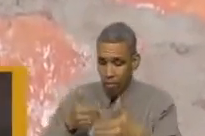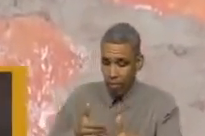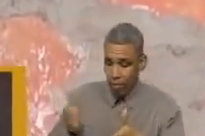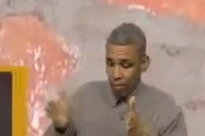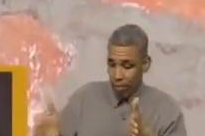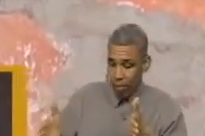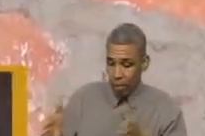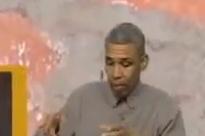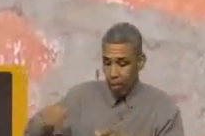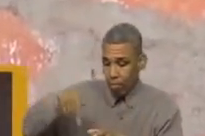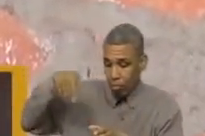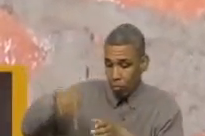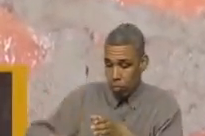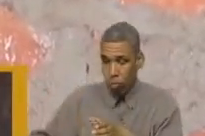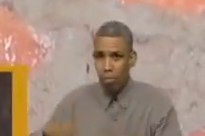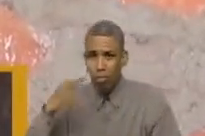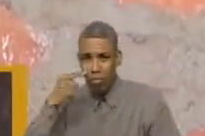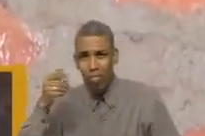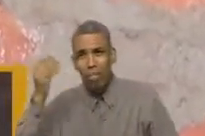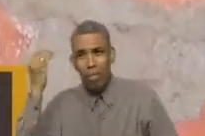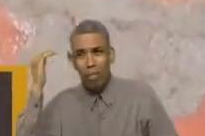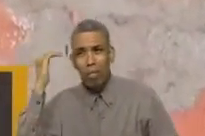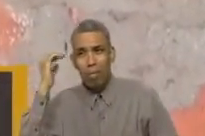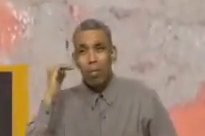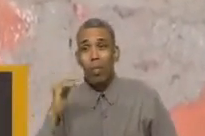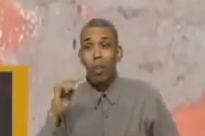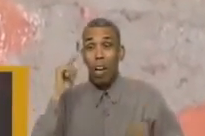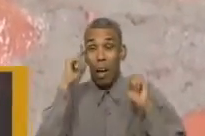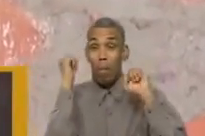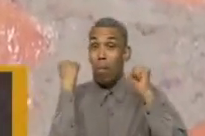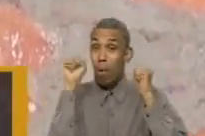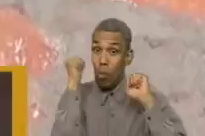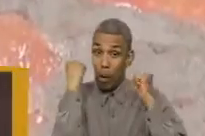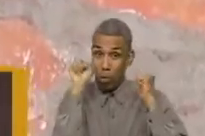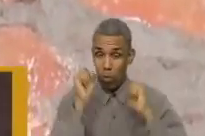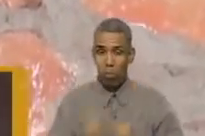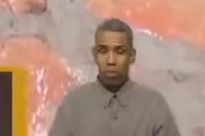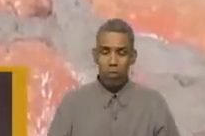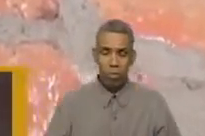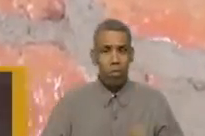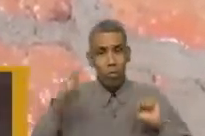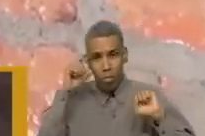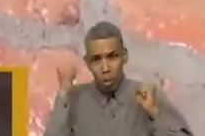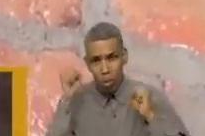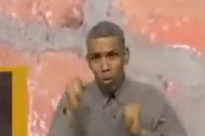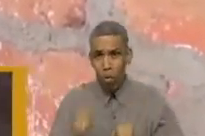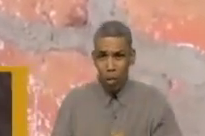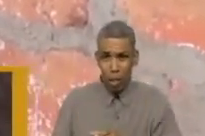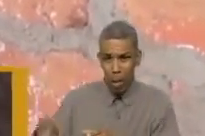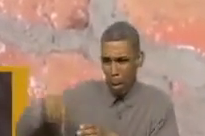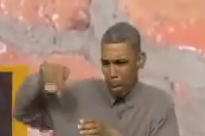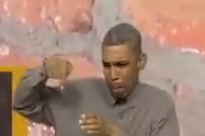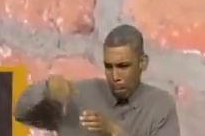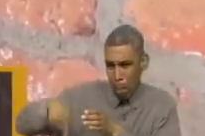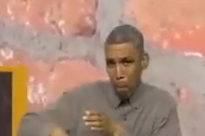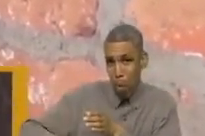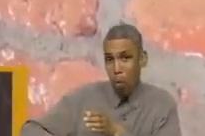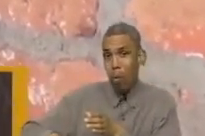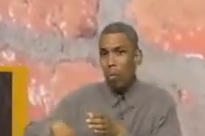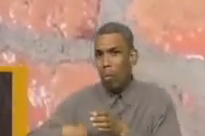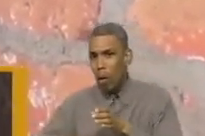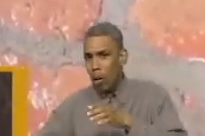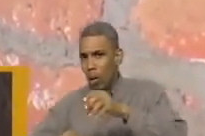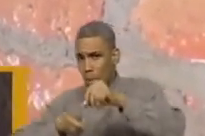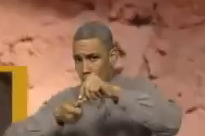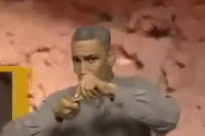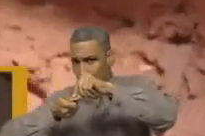yo, ese pozo me tiene completamente intranquila, porque el pozo ha socavado como 3 metros y